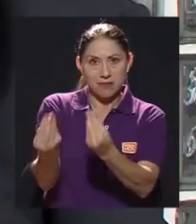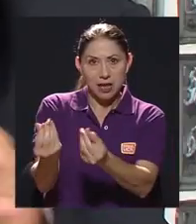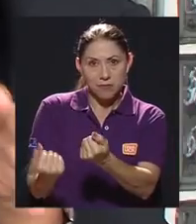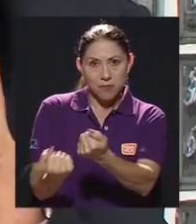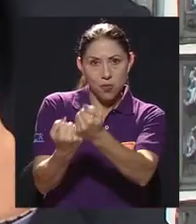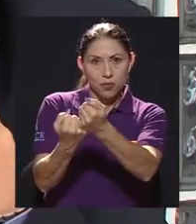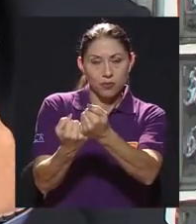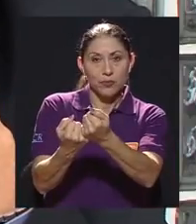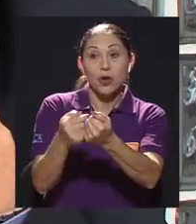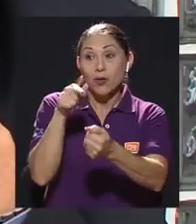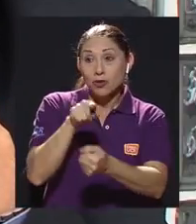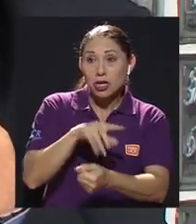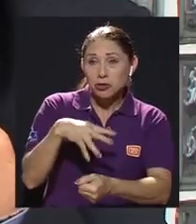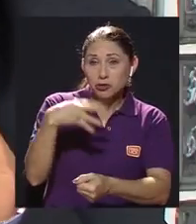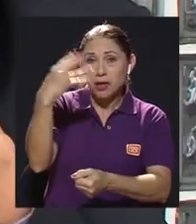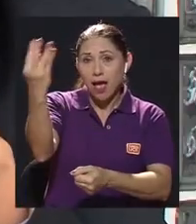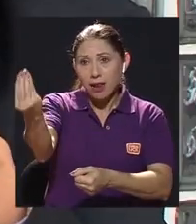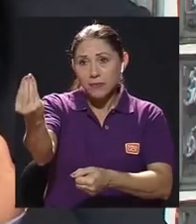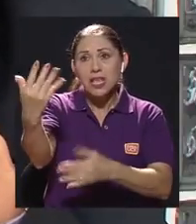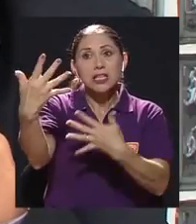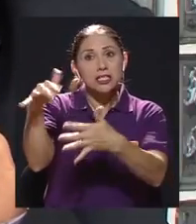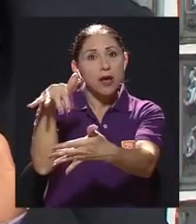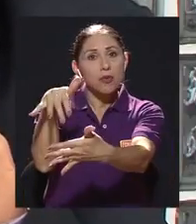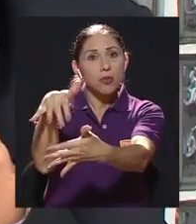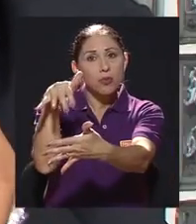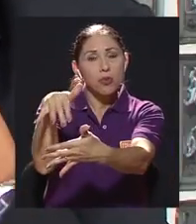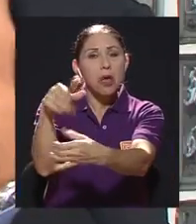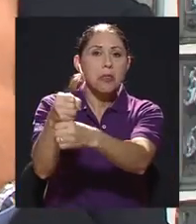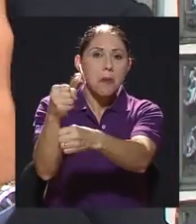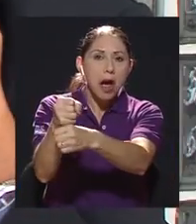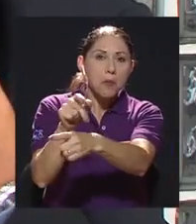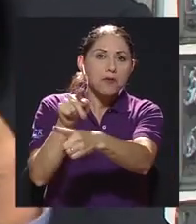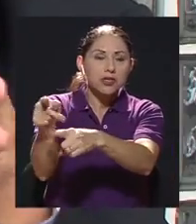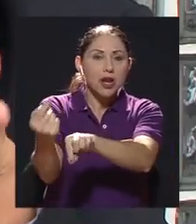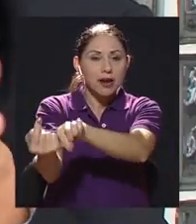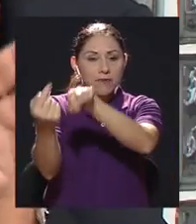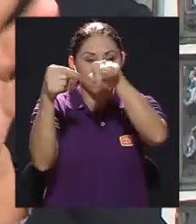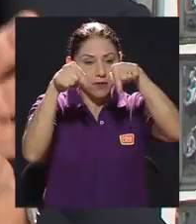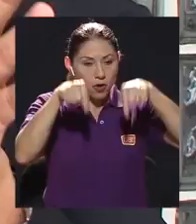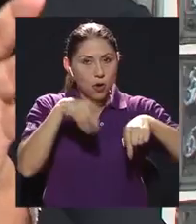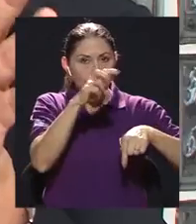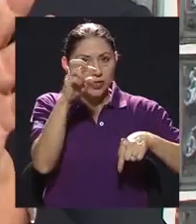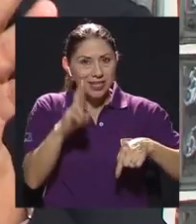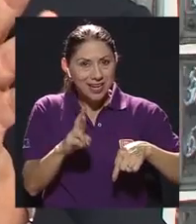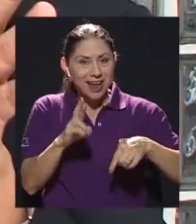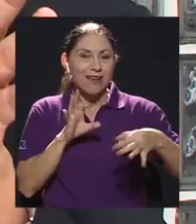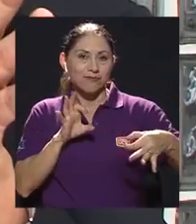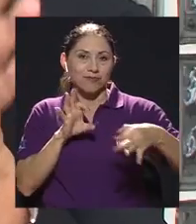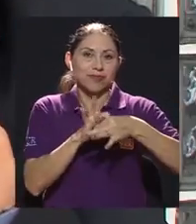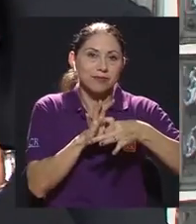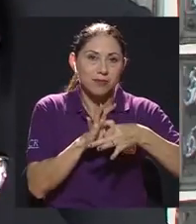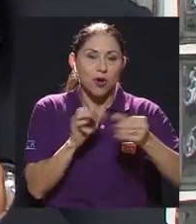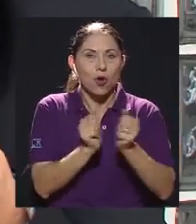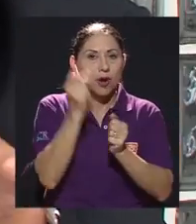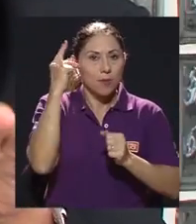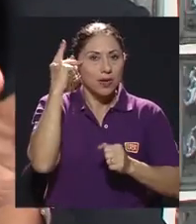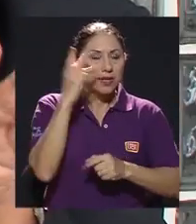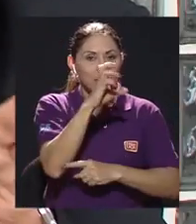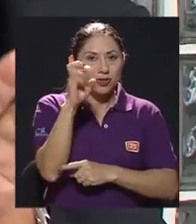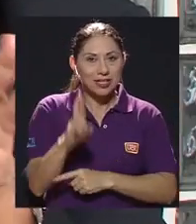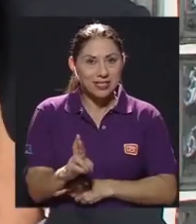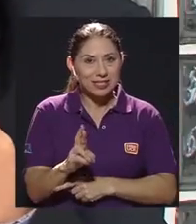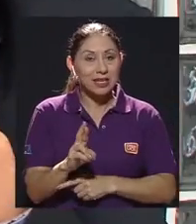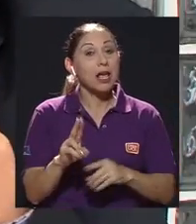una vez que han desarrollado trabajo académico o trabajo profesional, se han vinculado directamente con la vida política costarricense. Por dicha, eso es